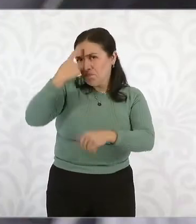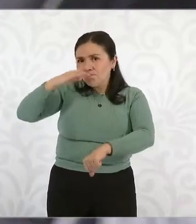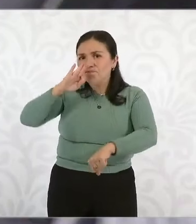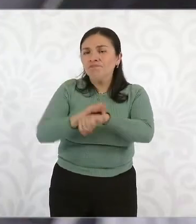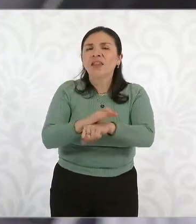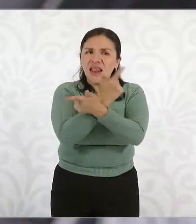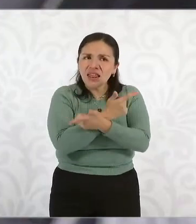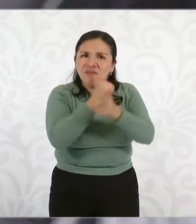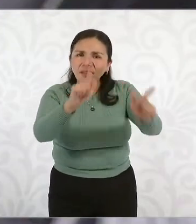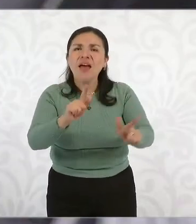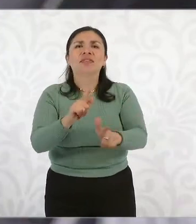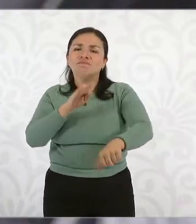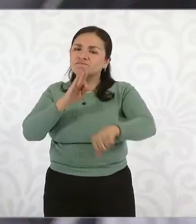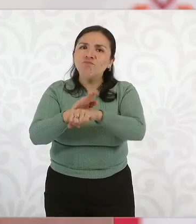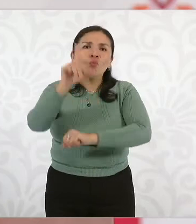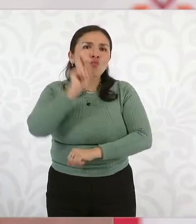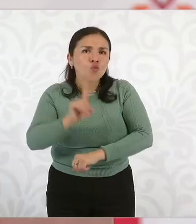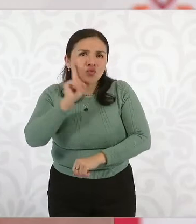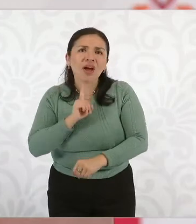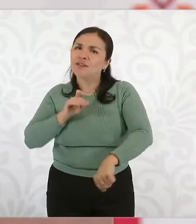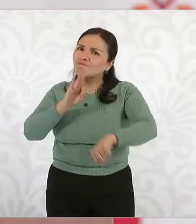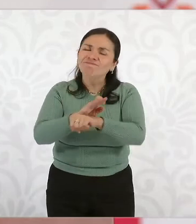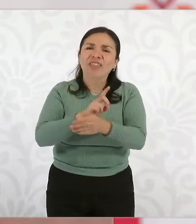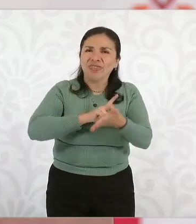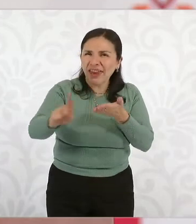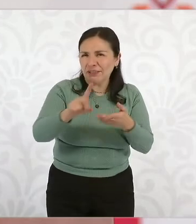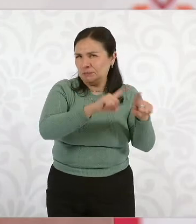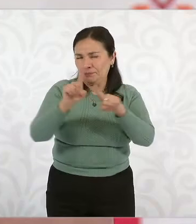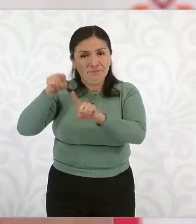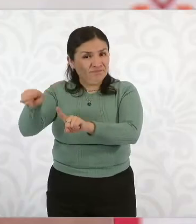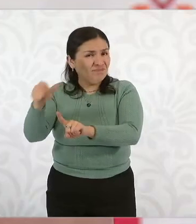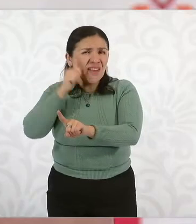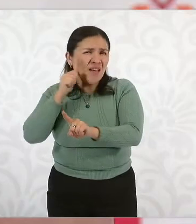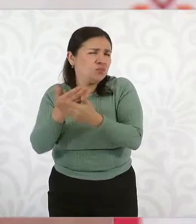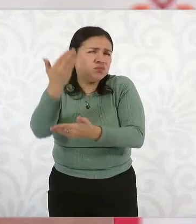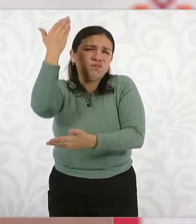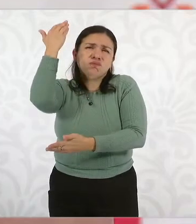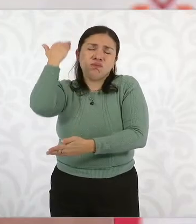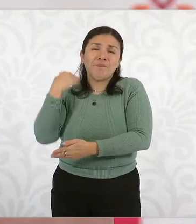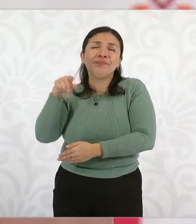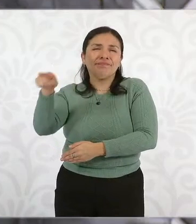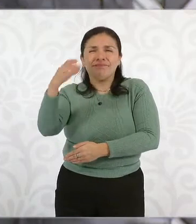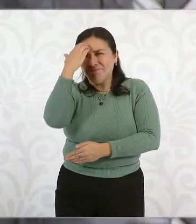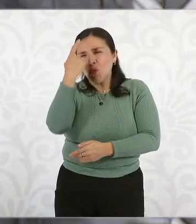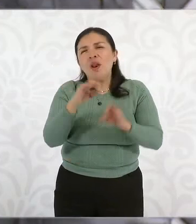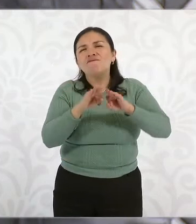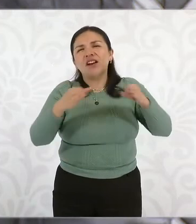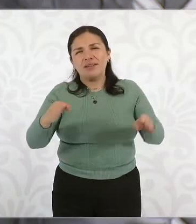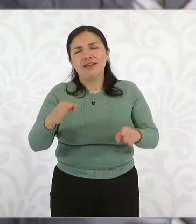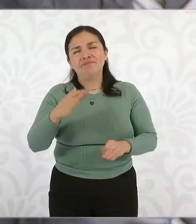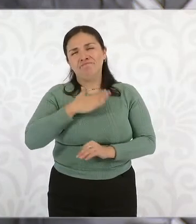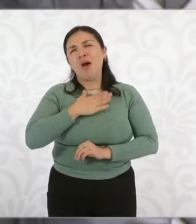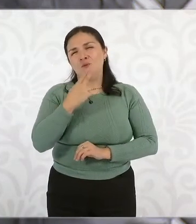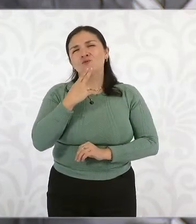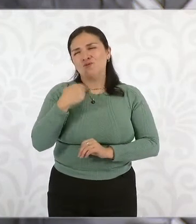de las libertades y los derechos. Ella tiene una frase muy sencilla que yo uso